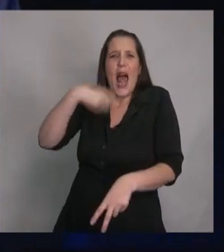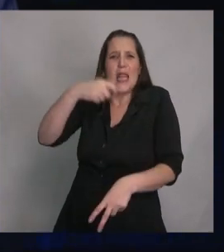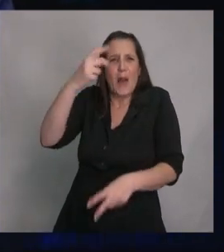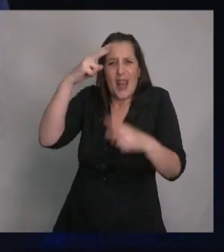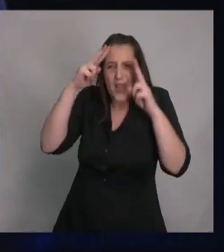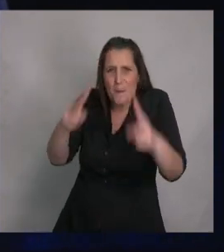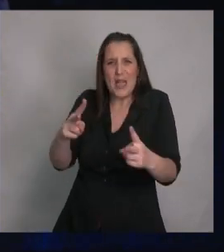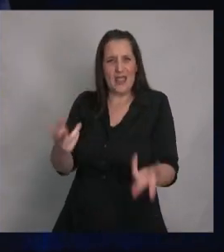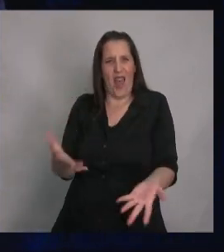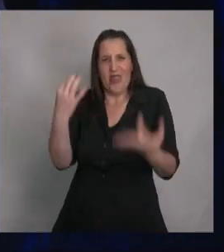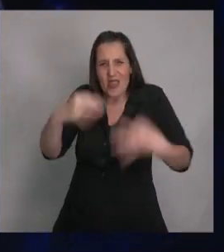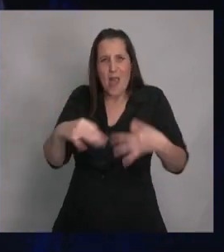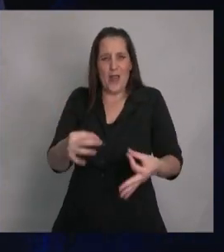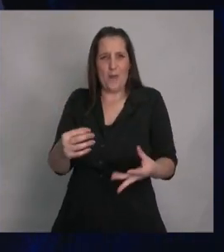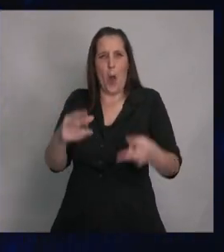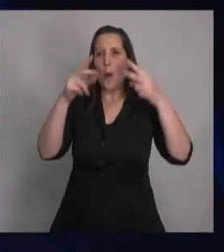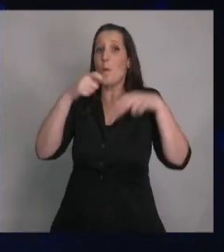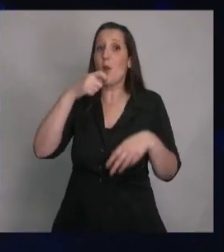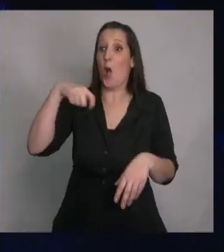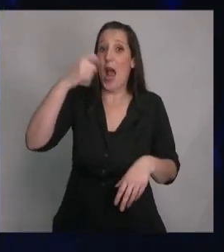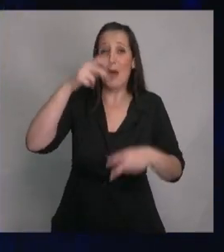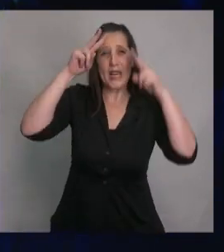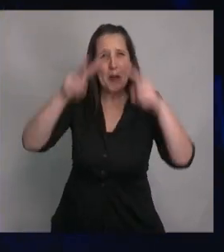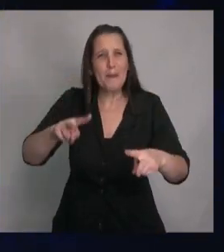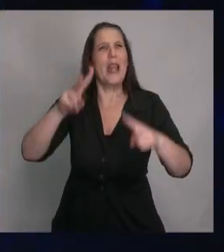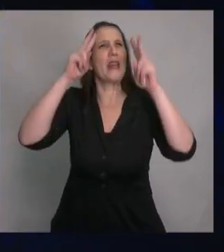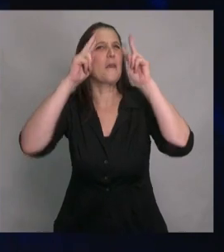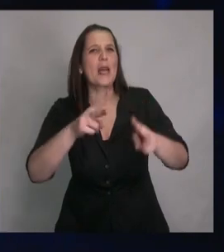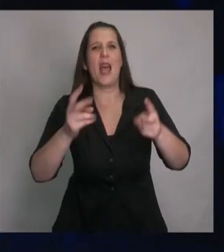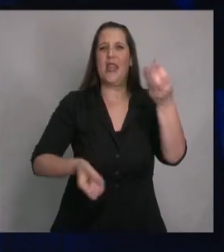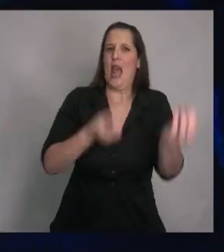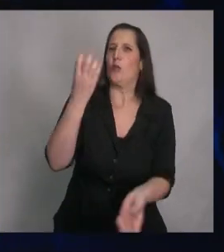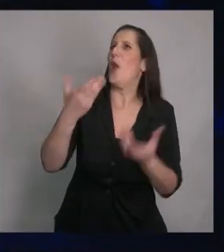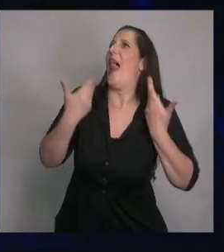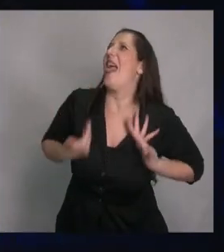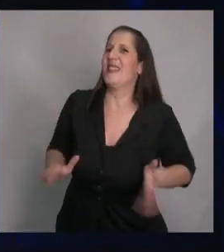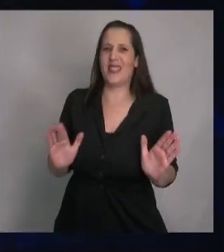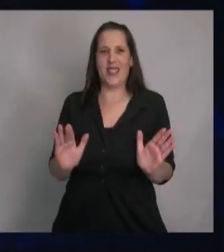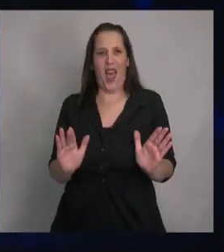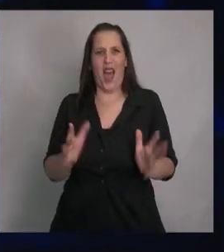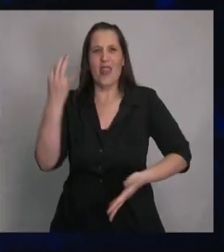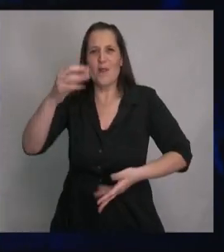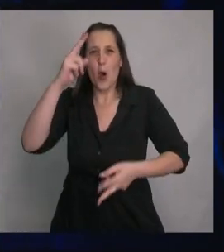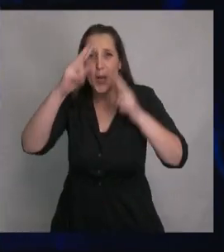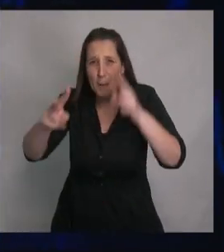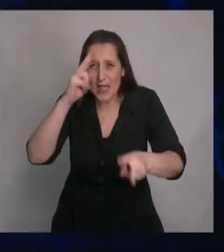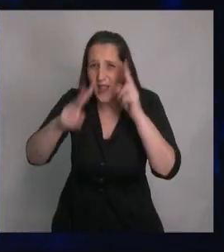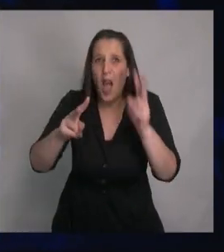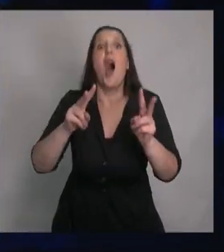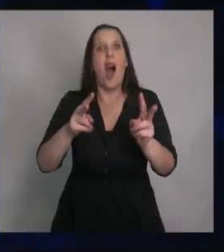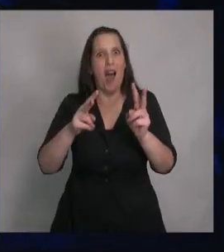que si se respeta al animal se respeta a la naturaleza y que si hay un respeto a la naturaleza